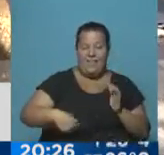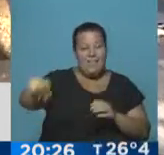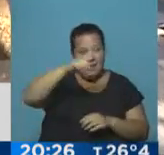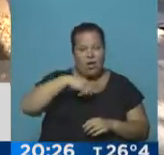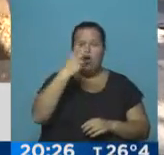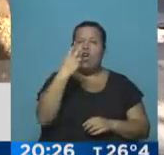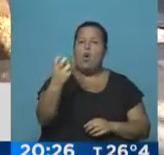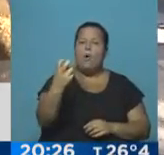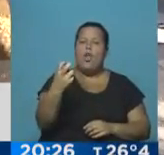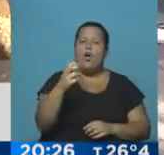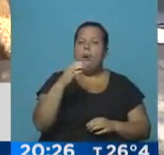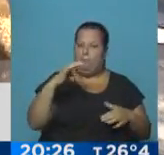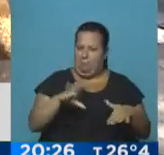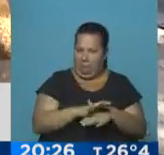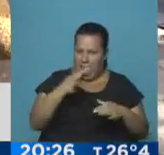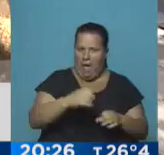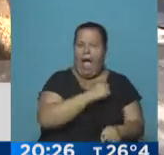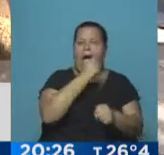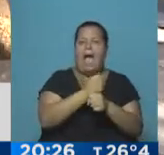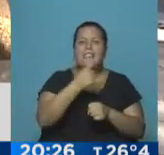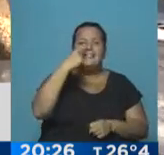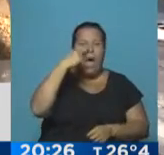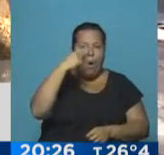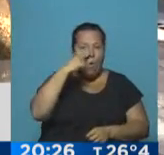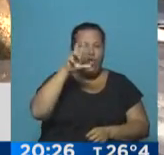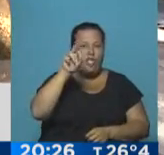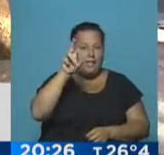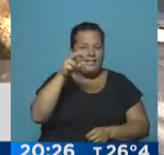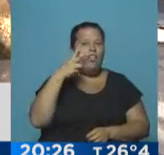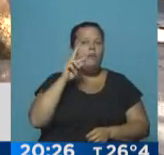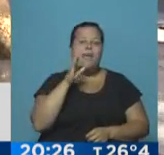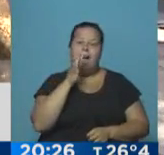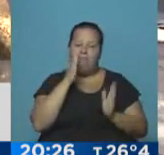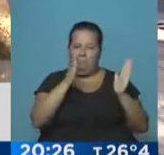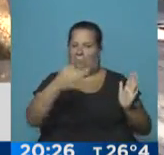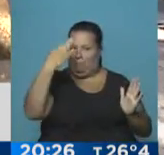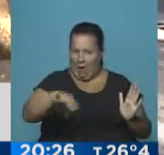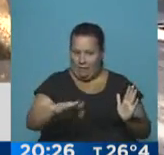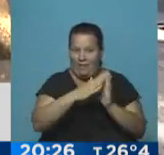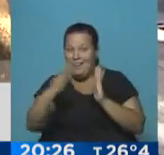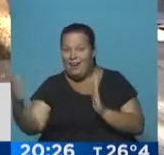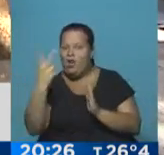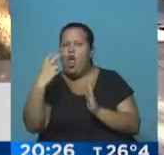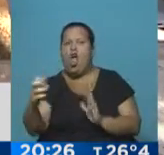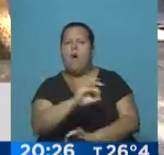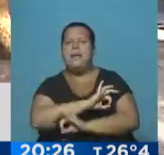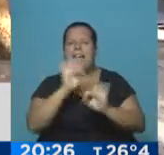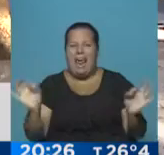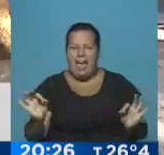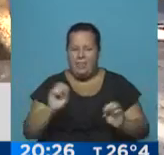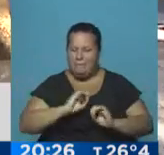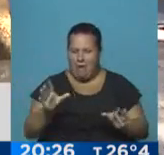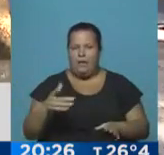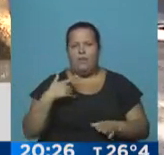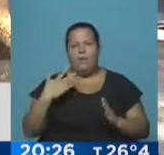han cobrado perfectamente bien hasta el junio 30, 2014. Desde allí nunca más han cobrado.